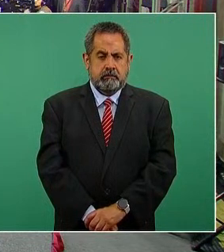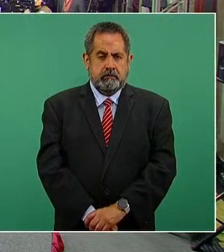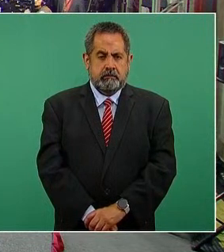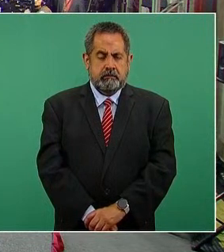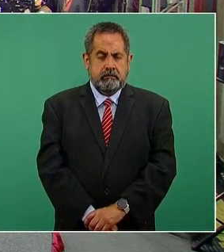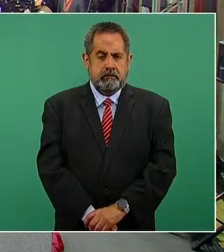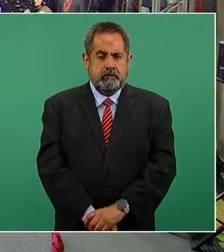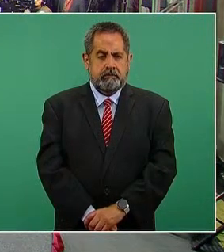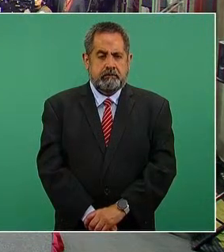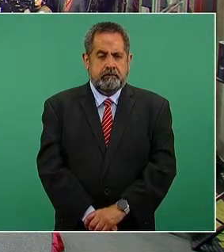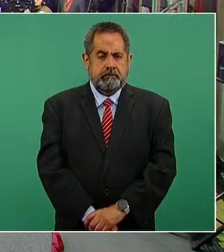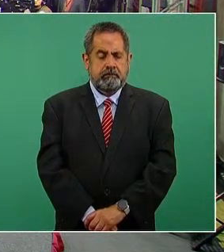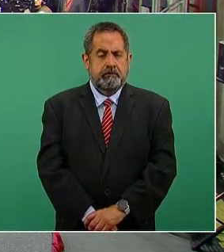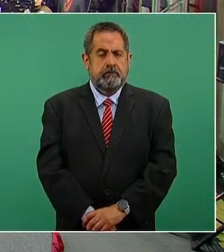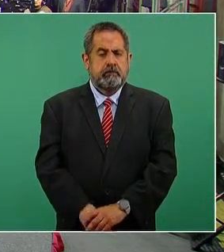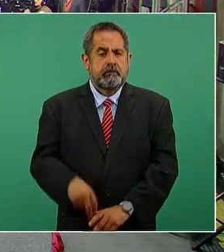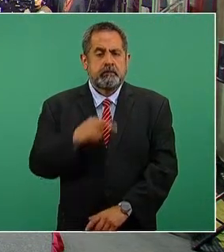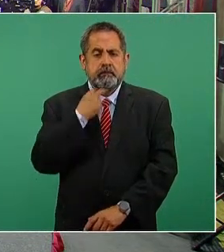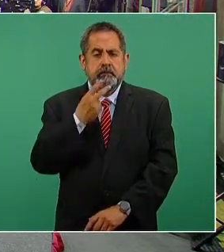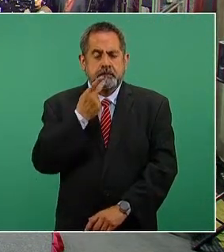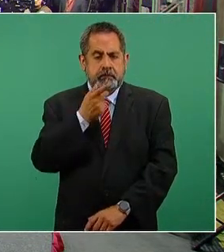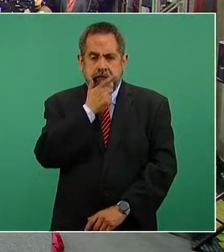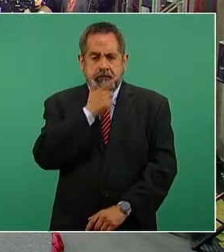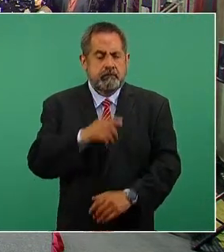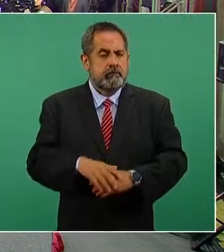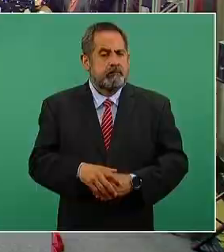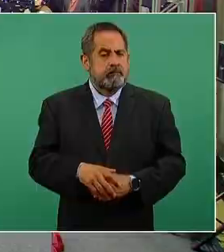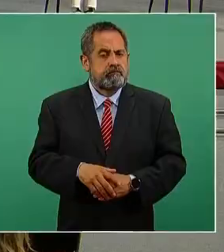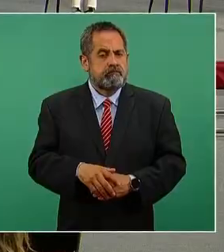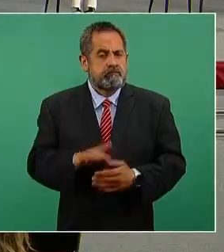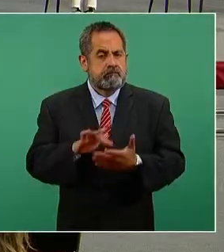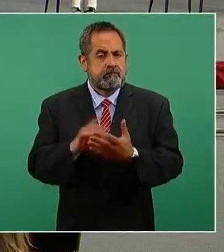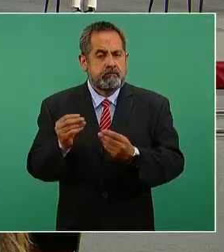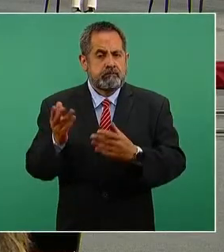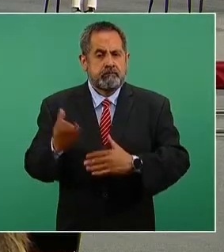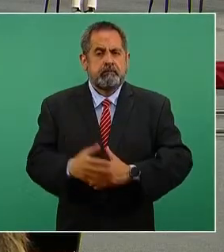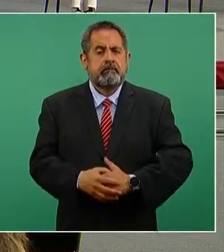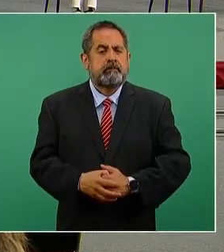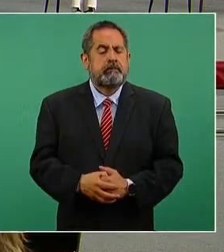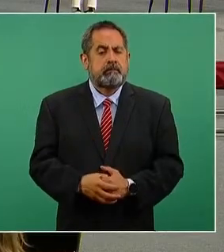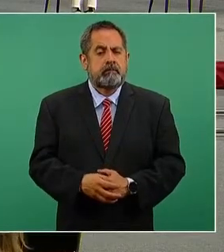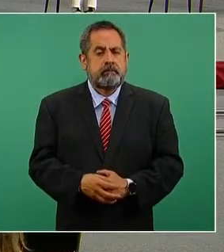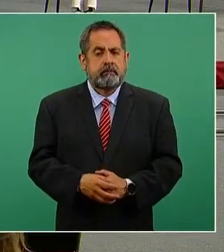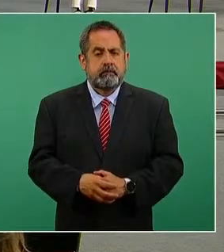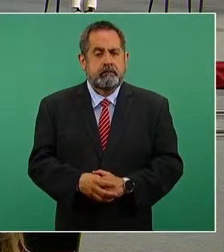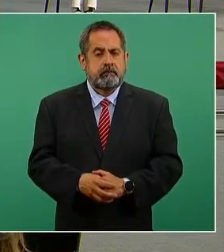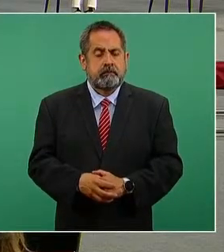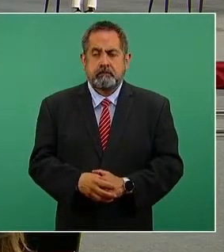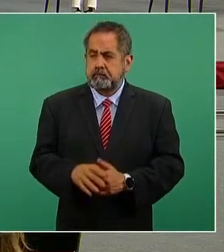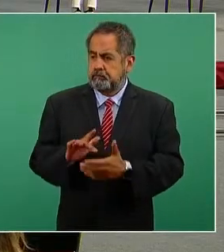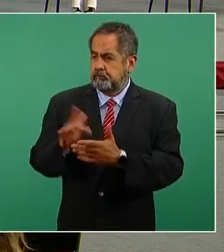Thank you very much. Muchas gracias. President Obrador,